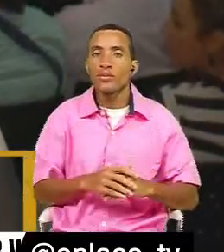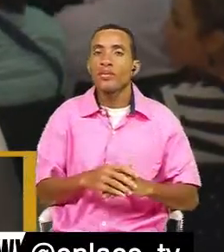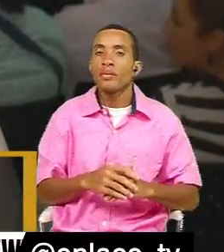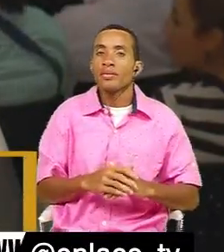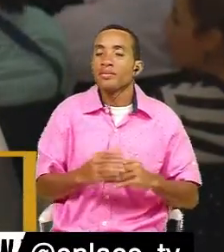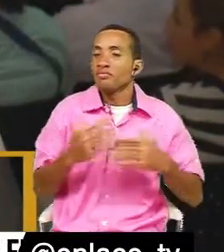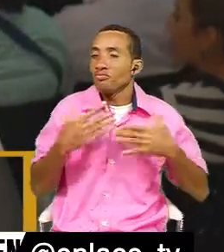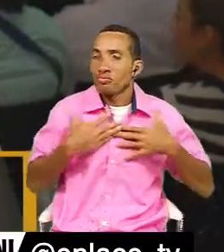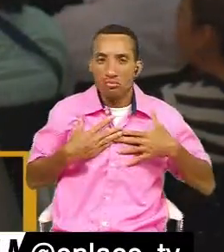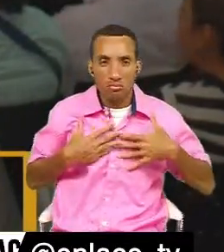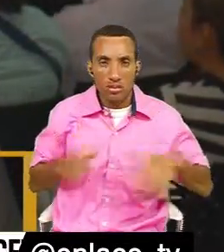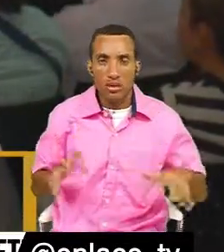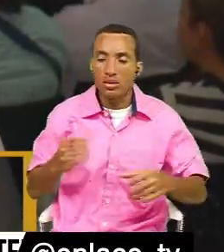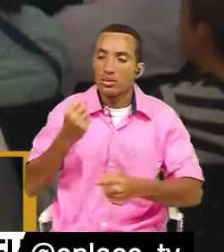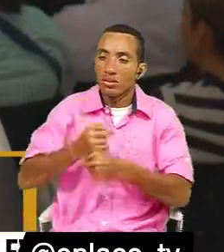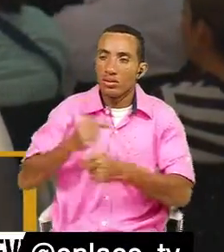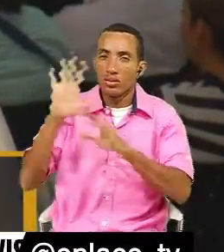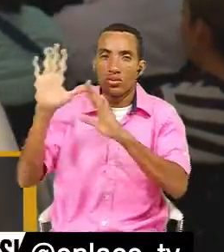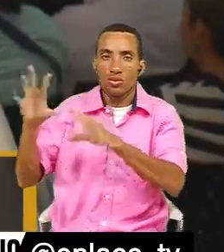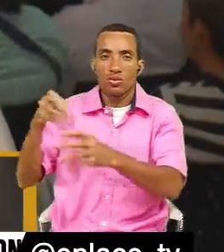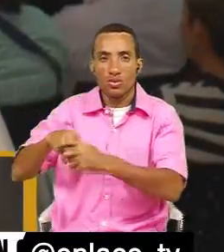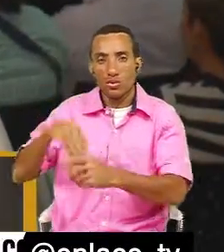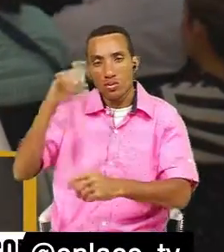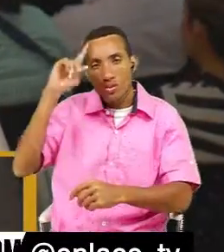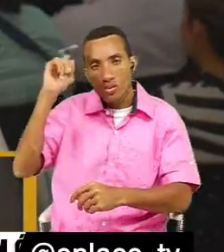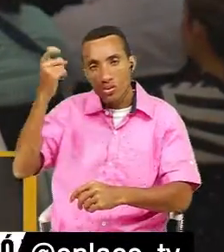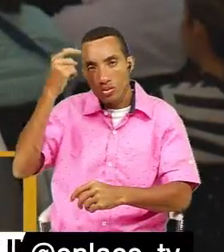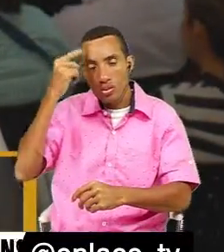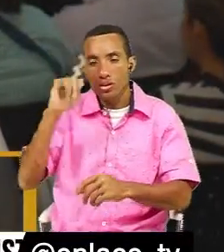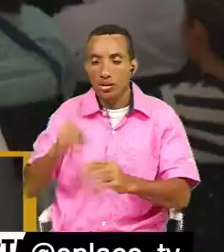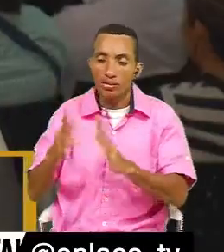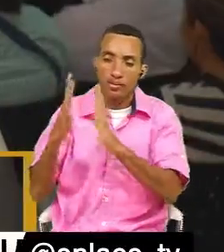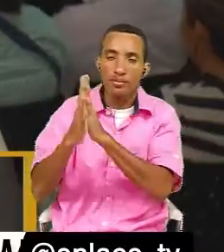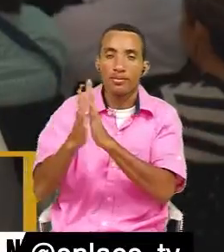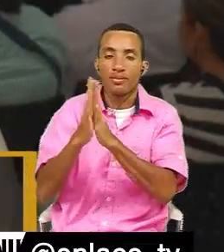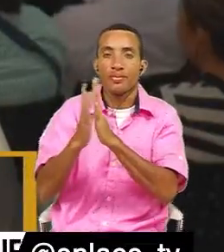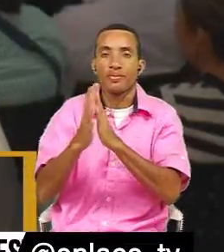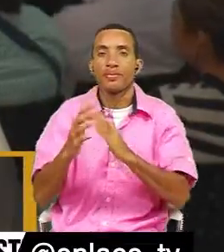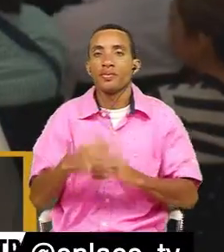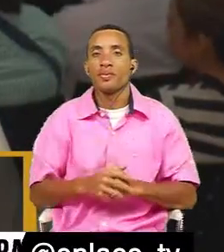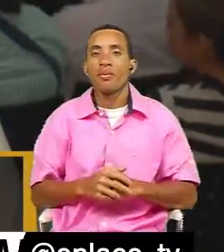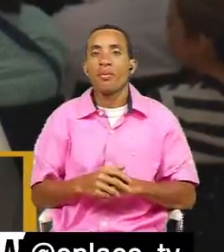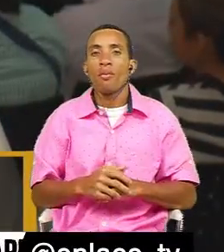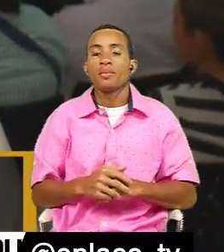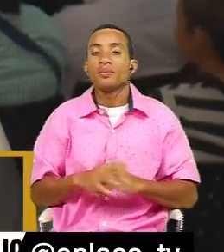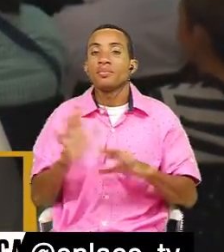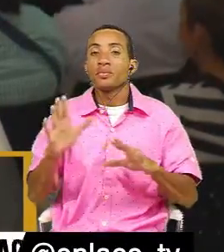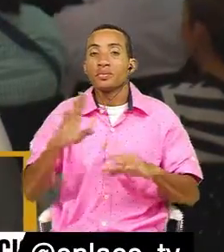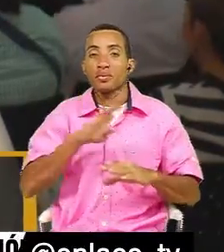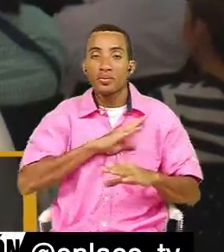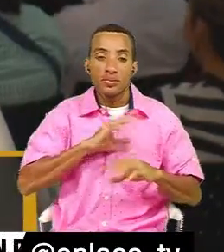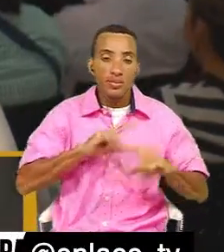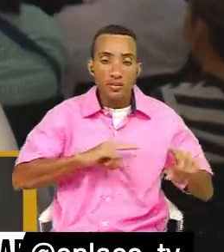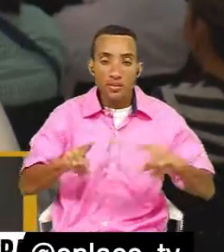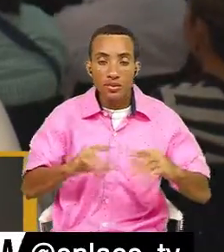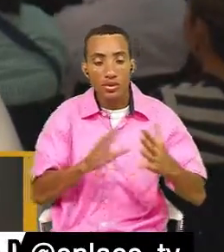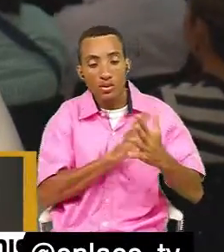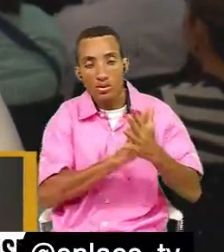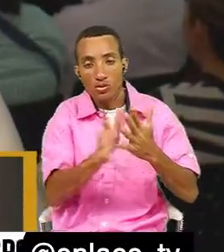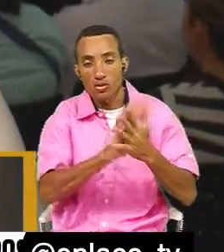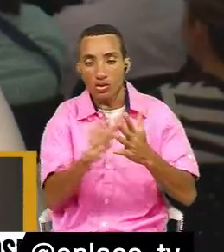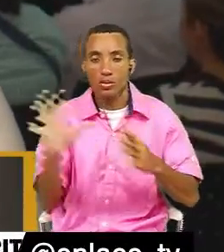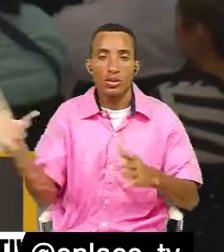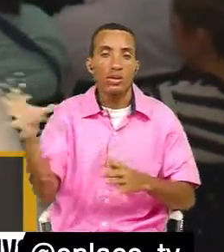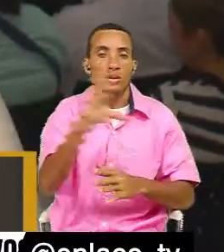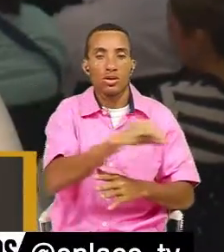esté, todos tienen que rendir informes para que se pueda desde la administración municipal rendirle informes a la comunidad en